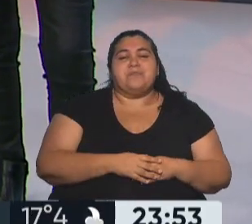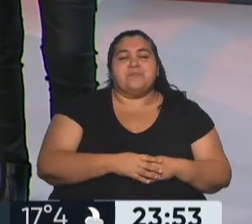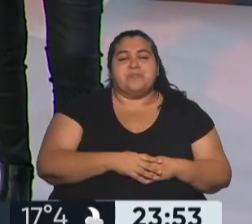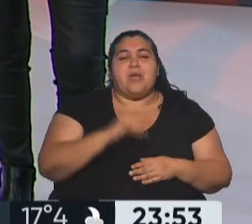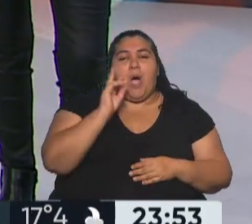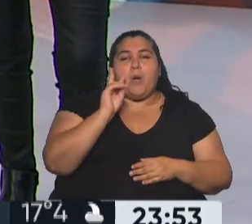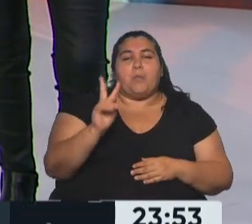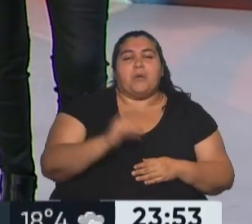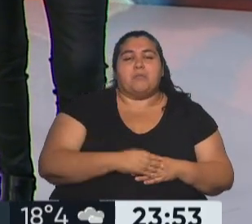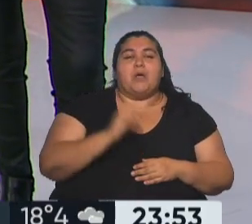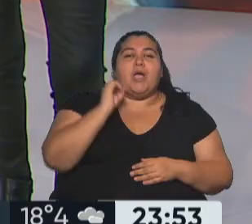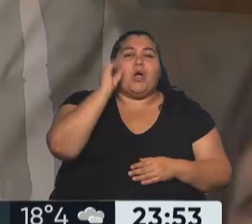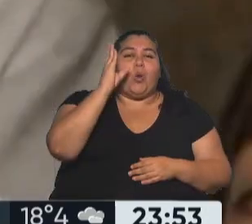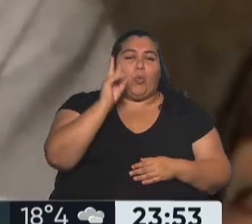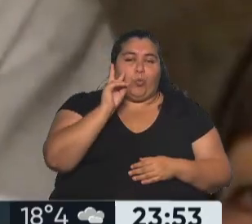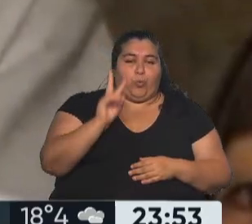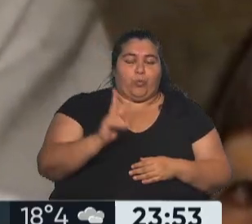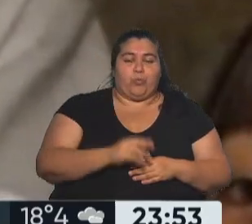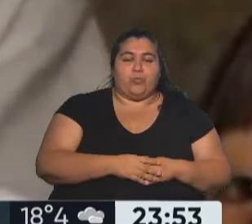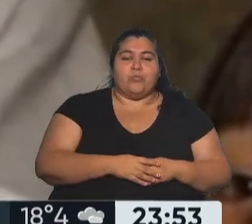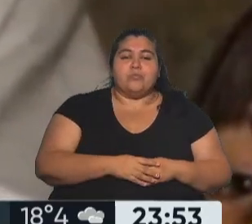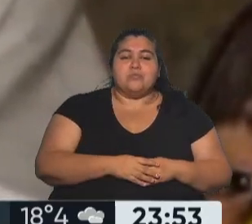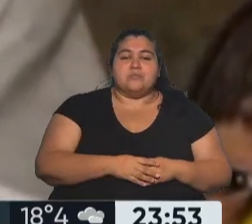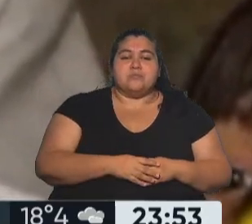cómo lo despedía el club de sus amores.